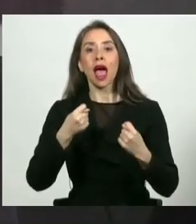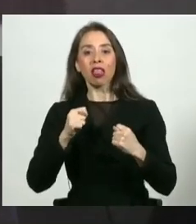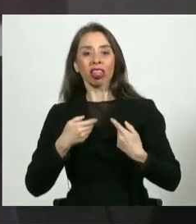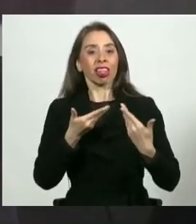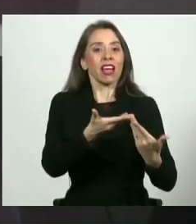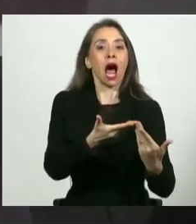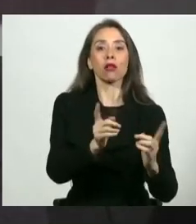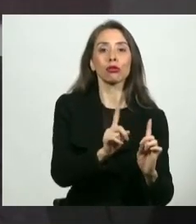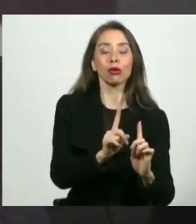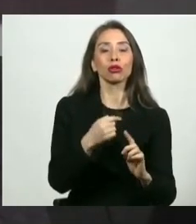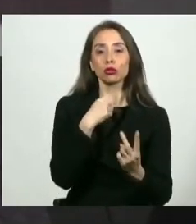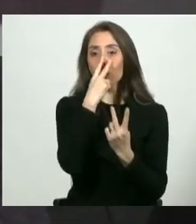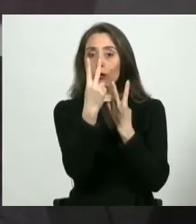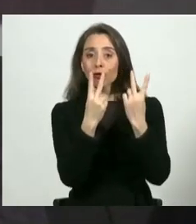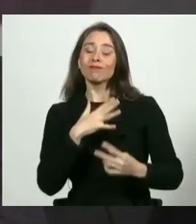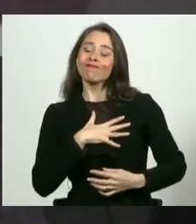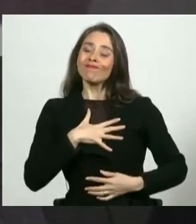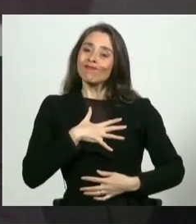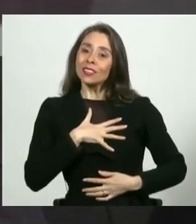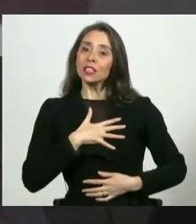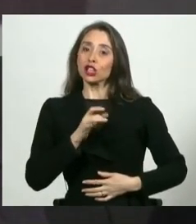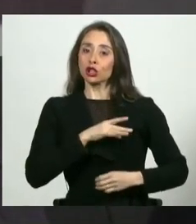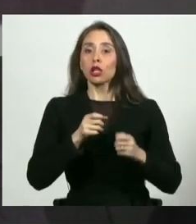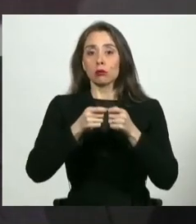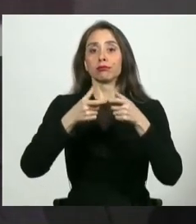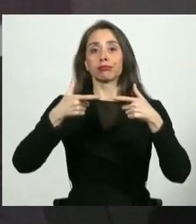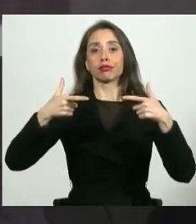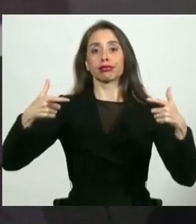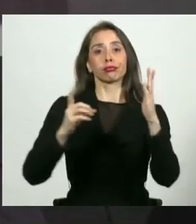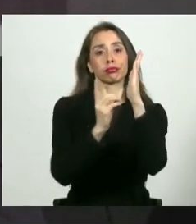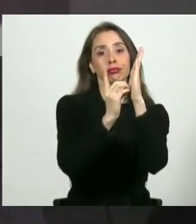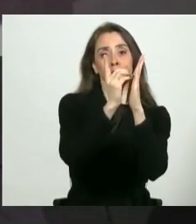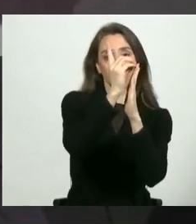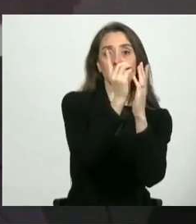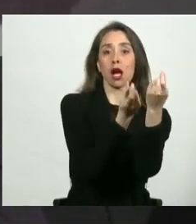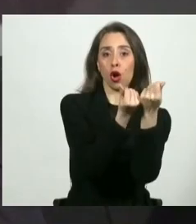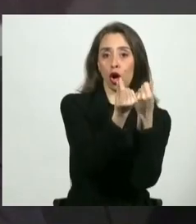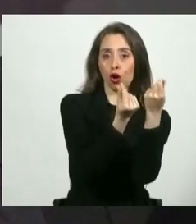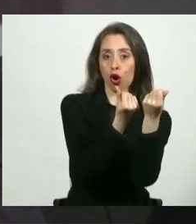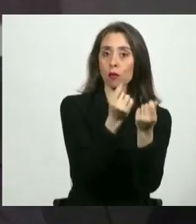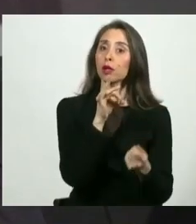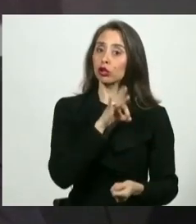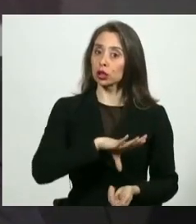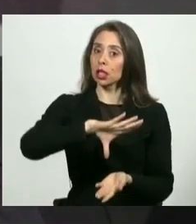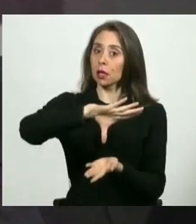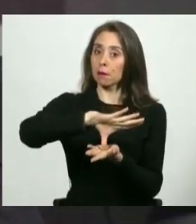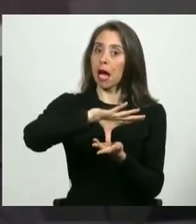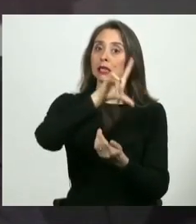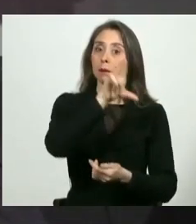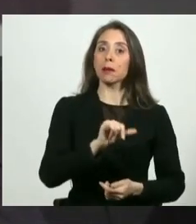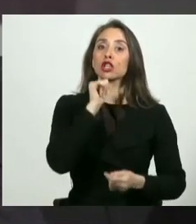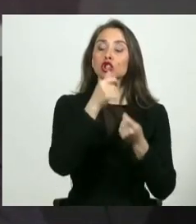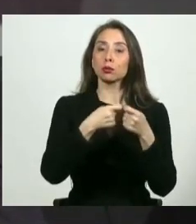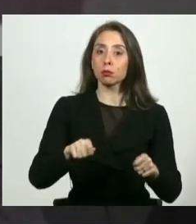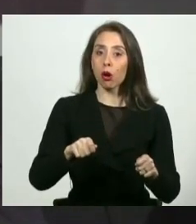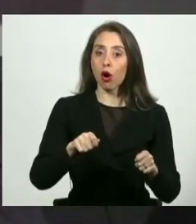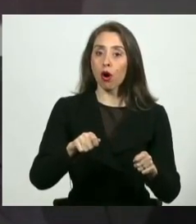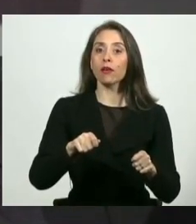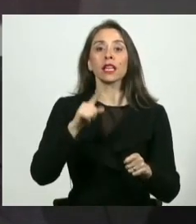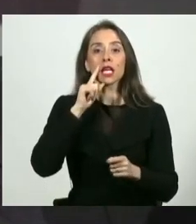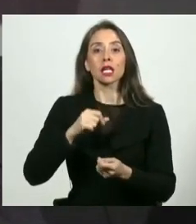mi percepción es que a medida que Chile ha ido creciendo, no solamente en el sentido económico, porque Chile es un país menos pobre, o si ustedes quieren, con